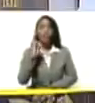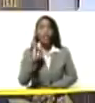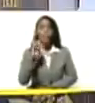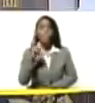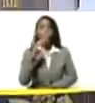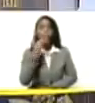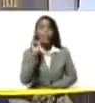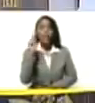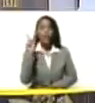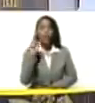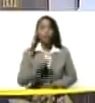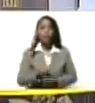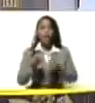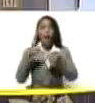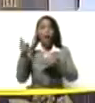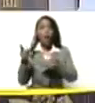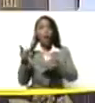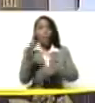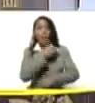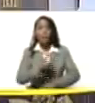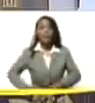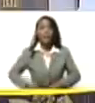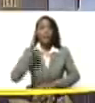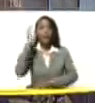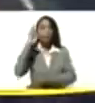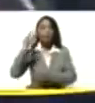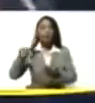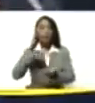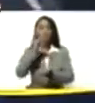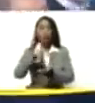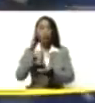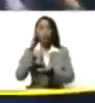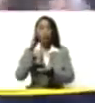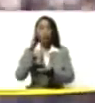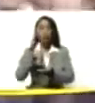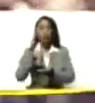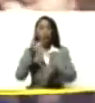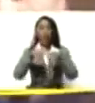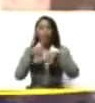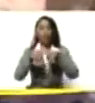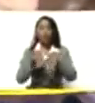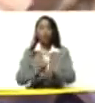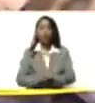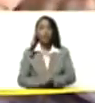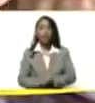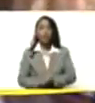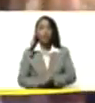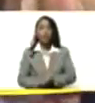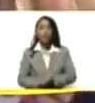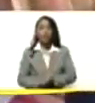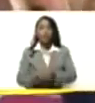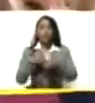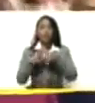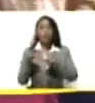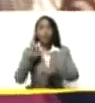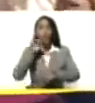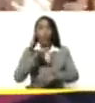para el profesor pedro calzadilla también historiador dos historiadores quien que otro historiador y presente